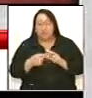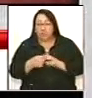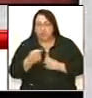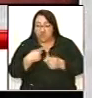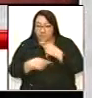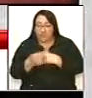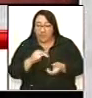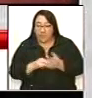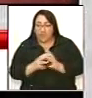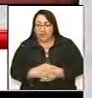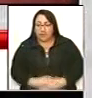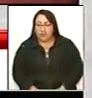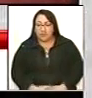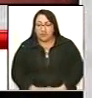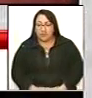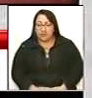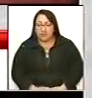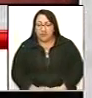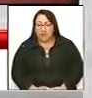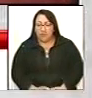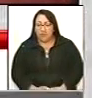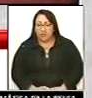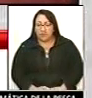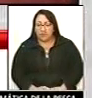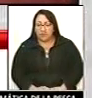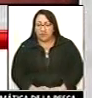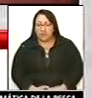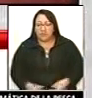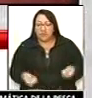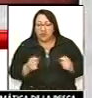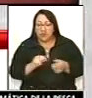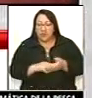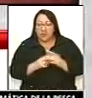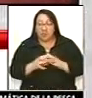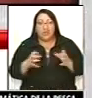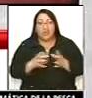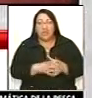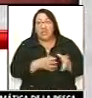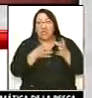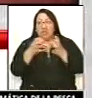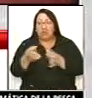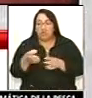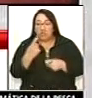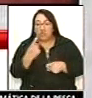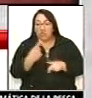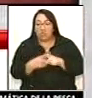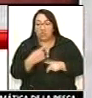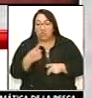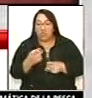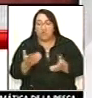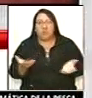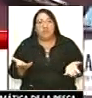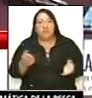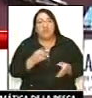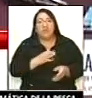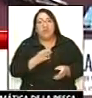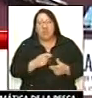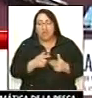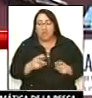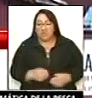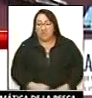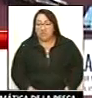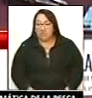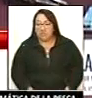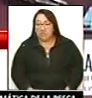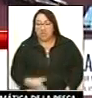ser, pues, banda para delinquir, tuvieron que suspender y tuvieron que llevar caso por caso porque el fiscal le dio la libertad. Y